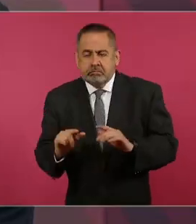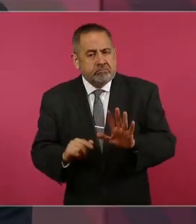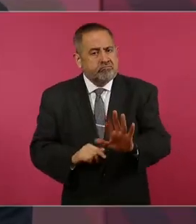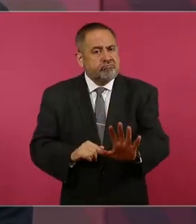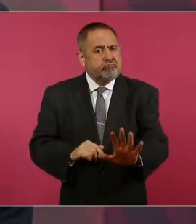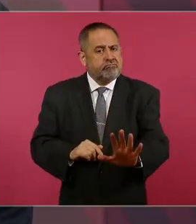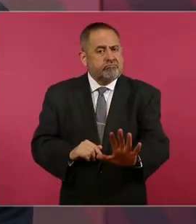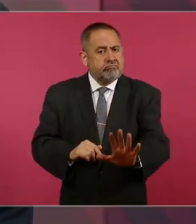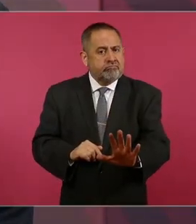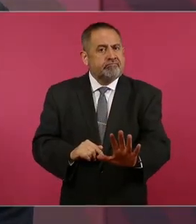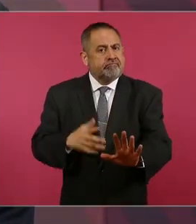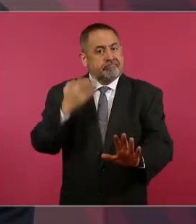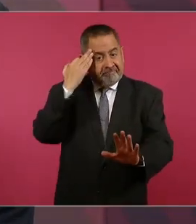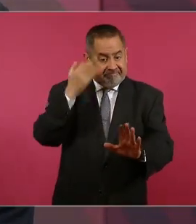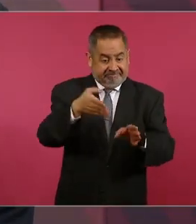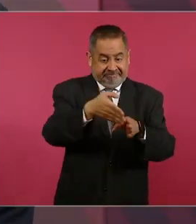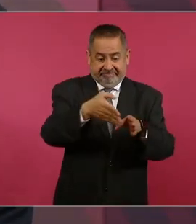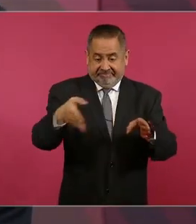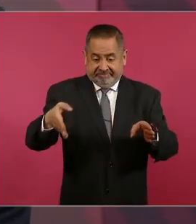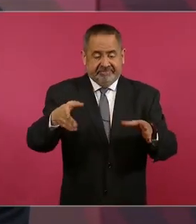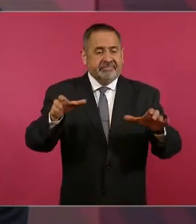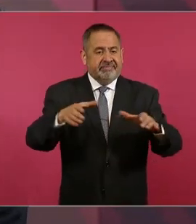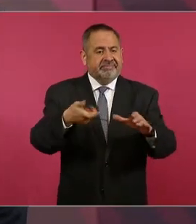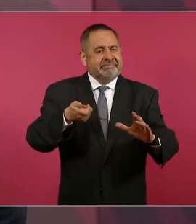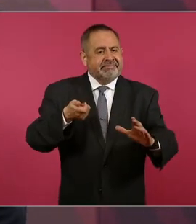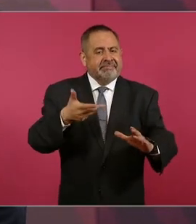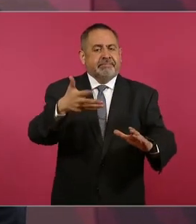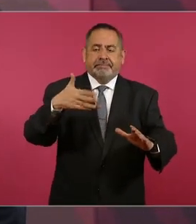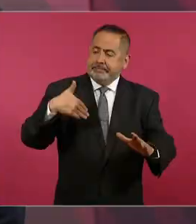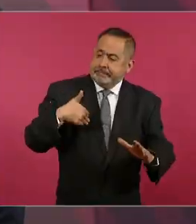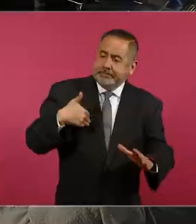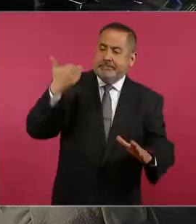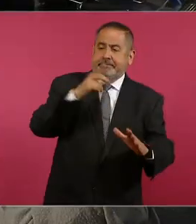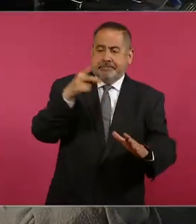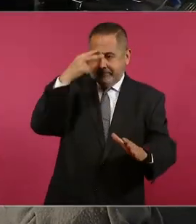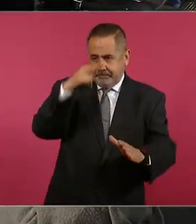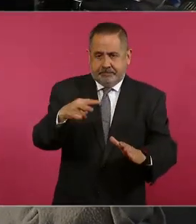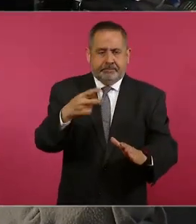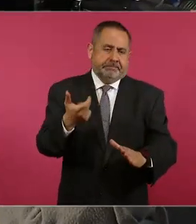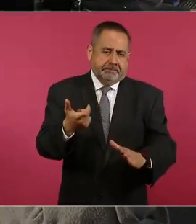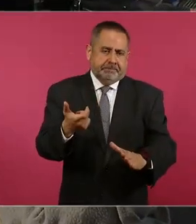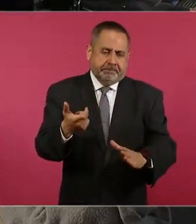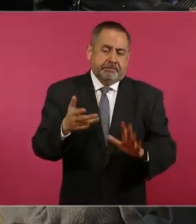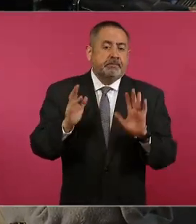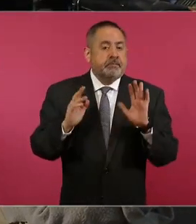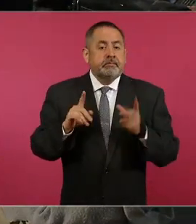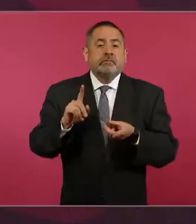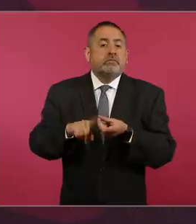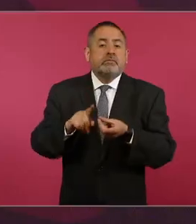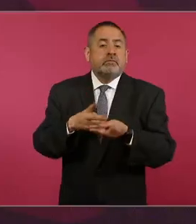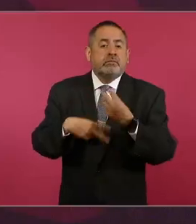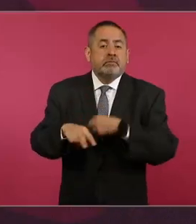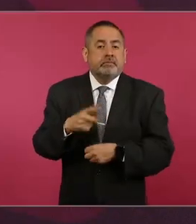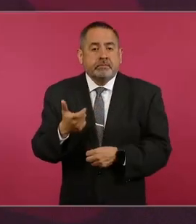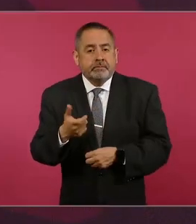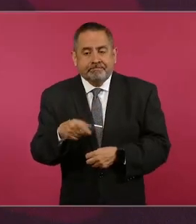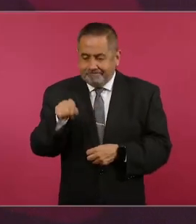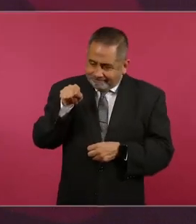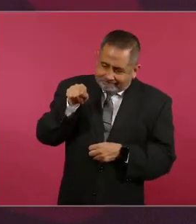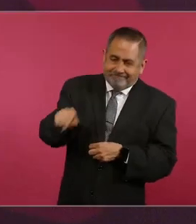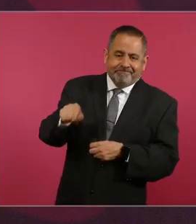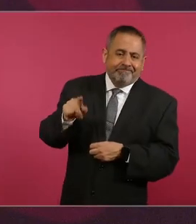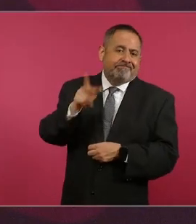Se conoció eso como el milagro mexicano, pero tuvo que ver mucho con el